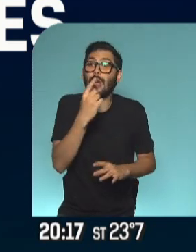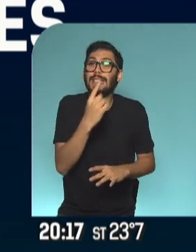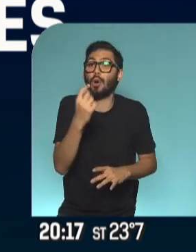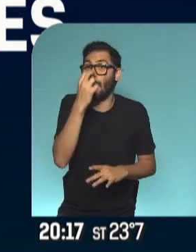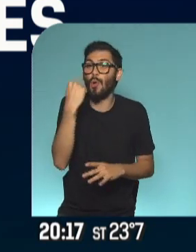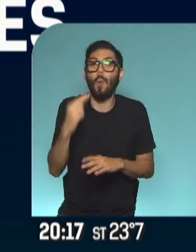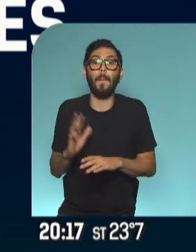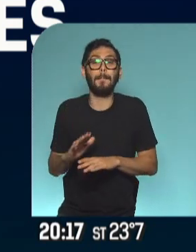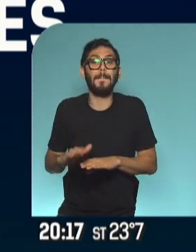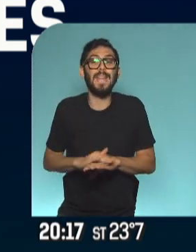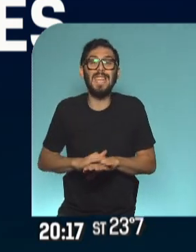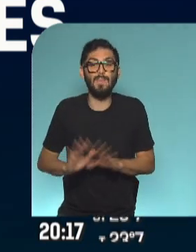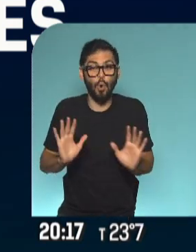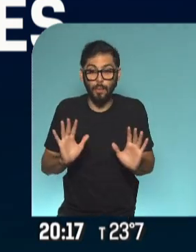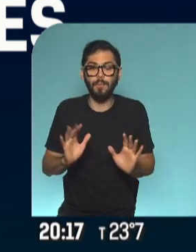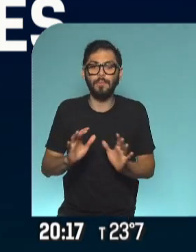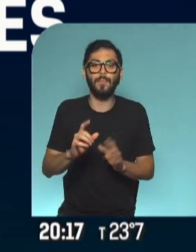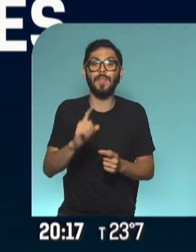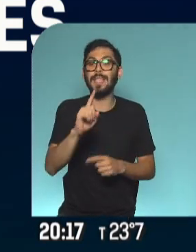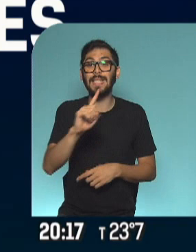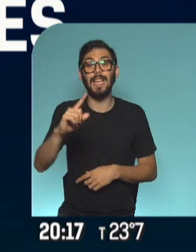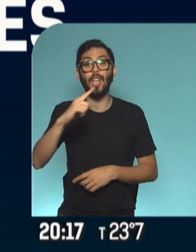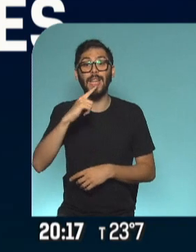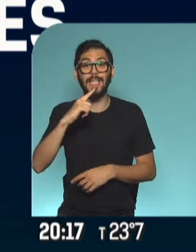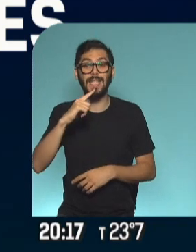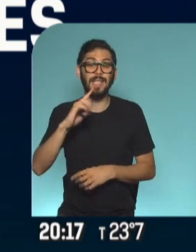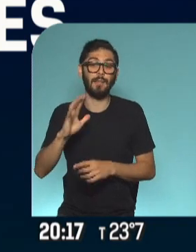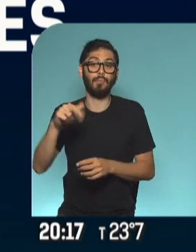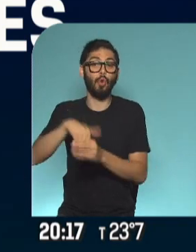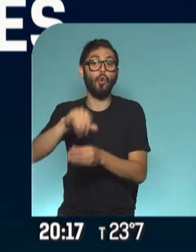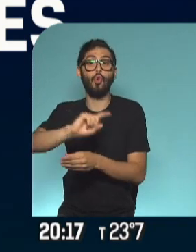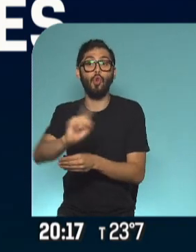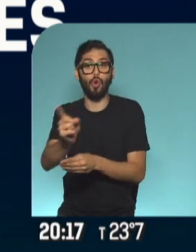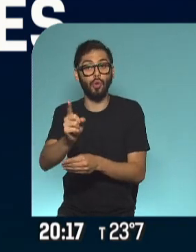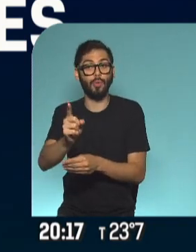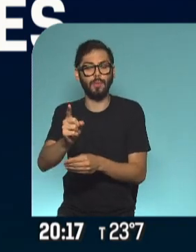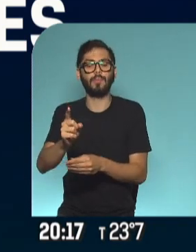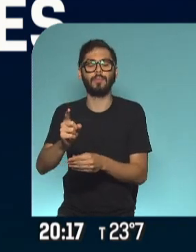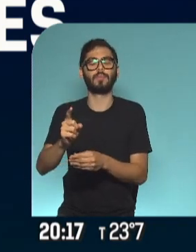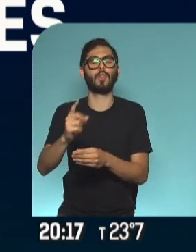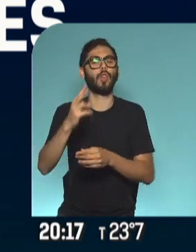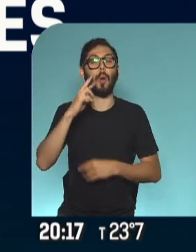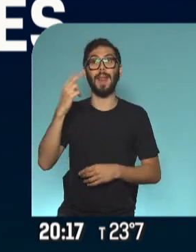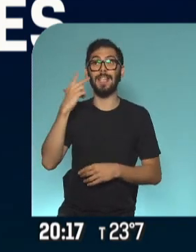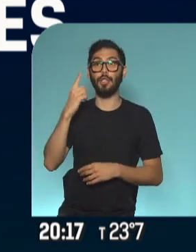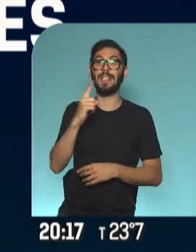necesitas para que tenga la media sanción. 117 en contra, que en 2018 habían